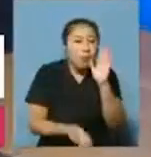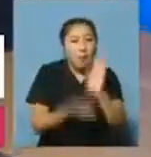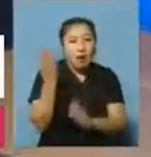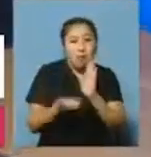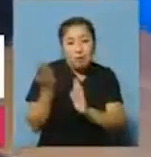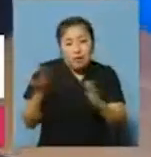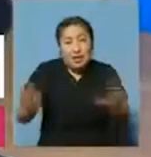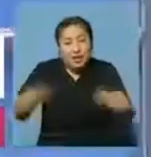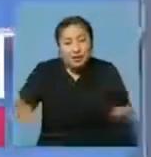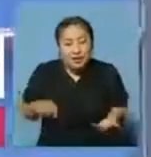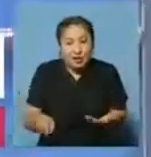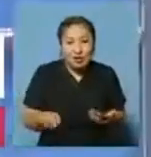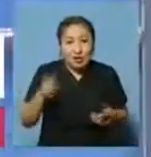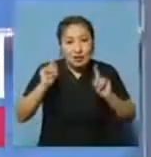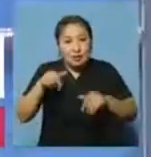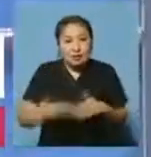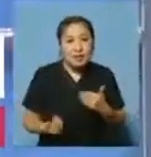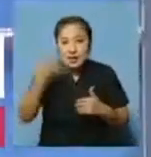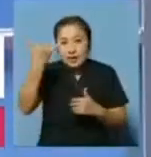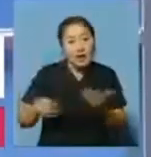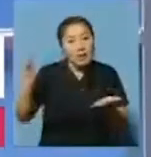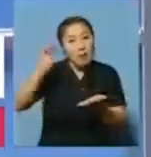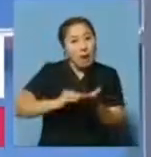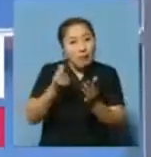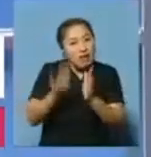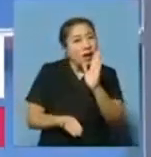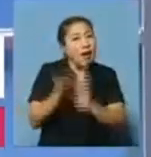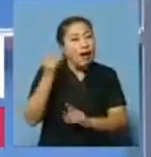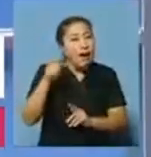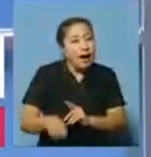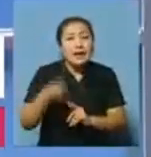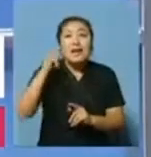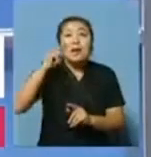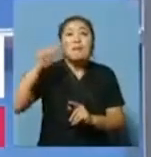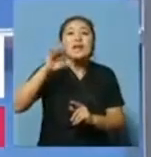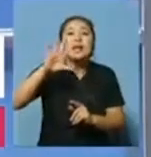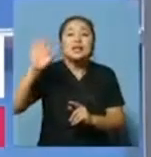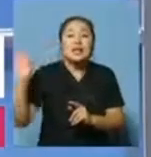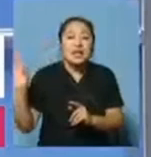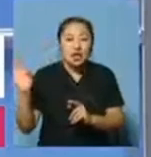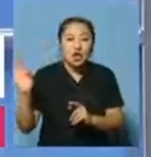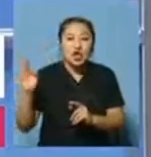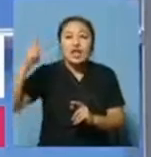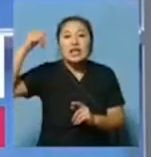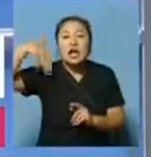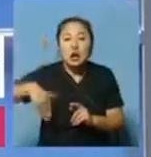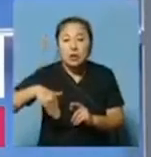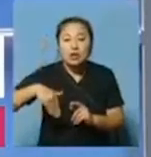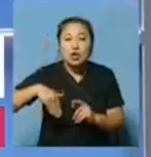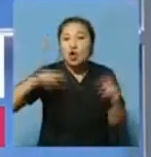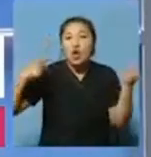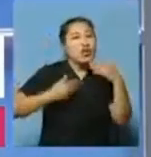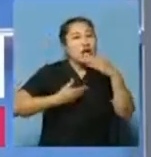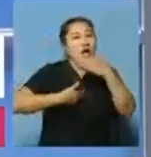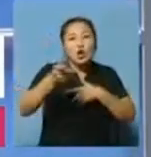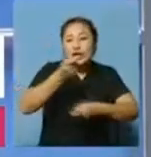entonces y aparte de que tenés todo eso más caro estás a 1500 kilómetros de los grandes centros